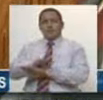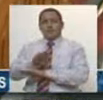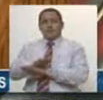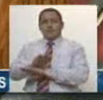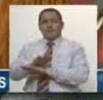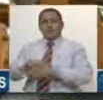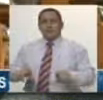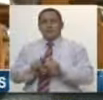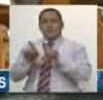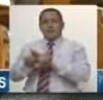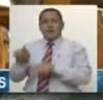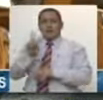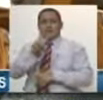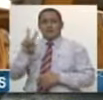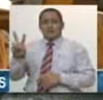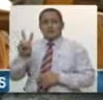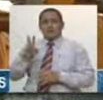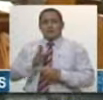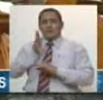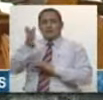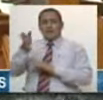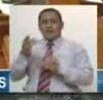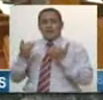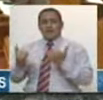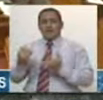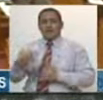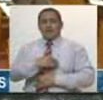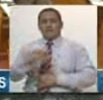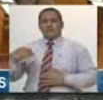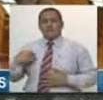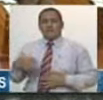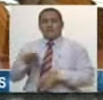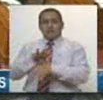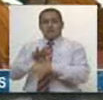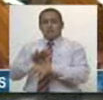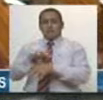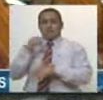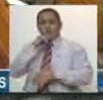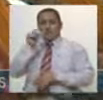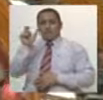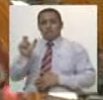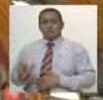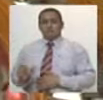de la tarde. El 22 acudirá la ministra de Salud, Midoriya Javich.